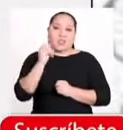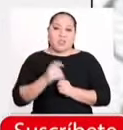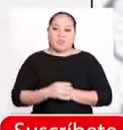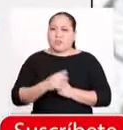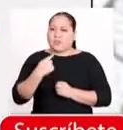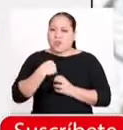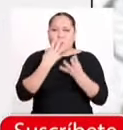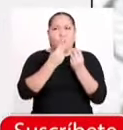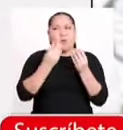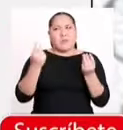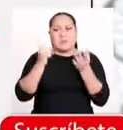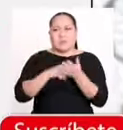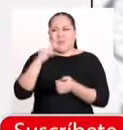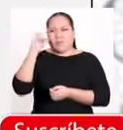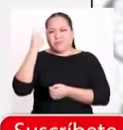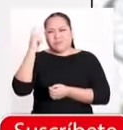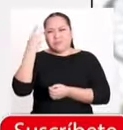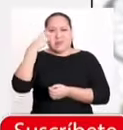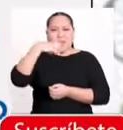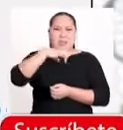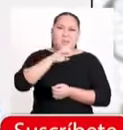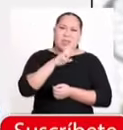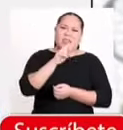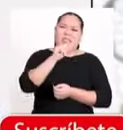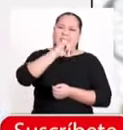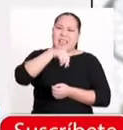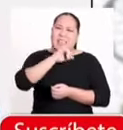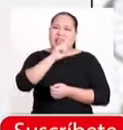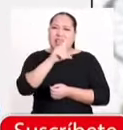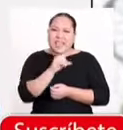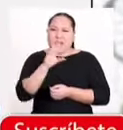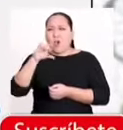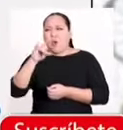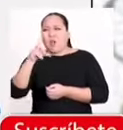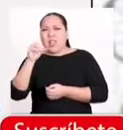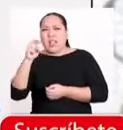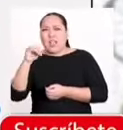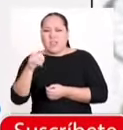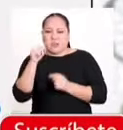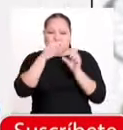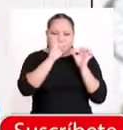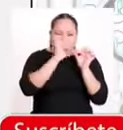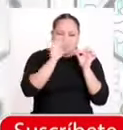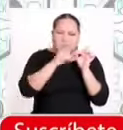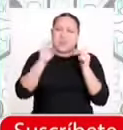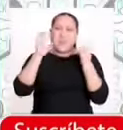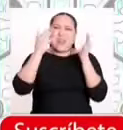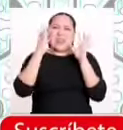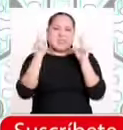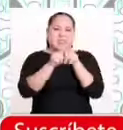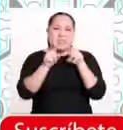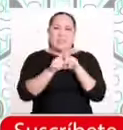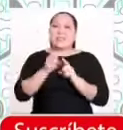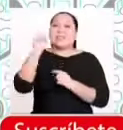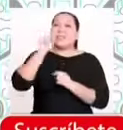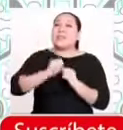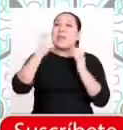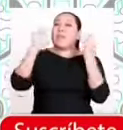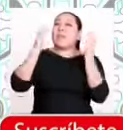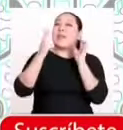Yo muchas veces confundí el perejil con el culantro. Son muy parecidos también. Sí, también son